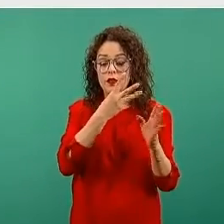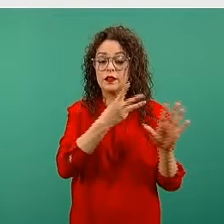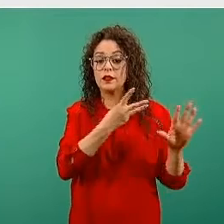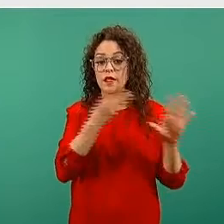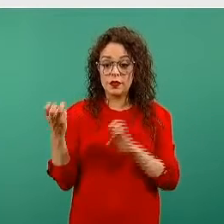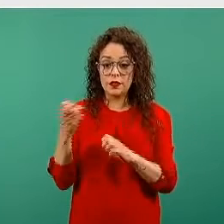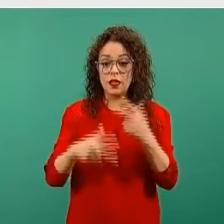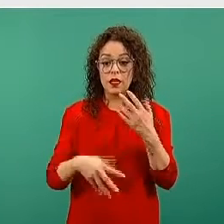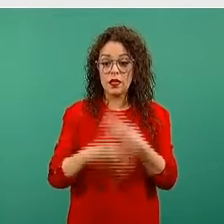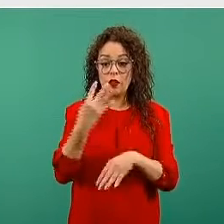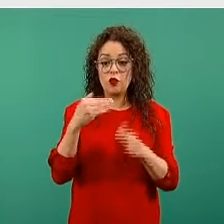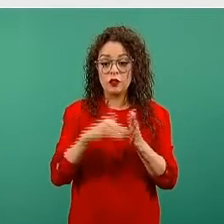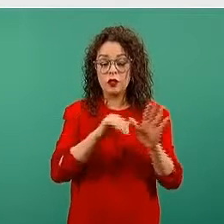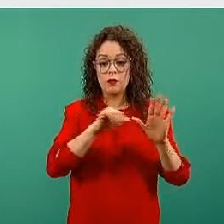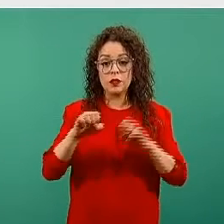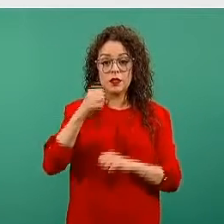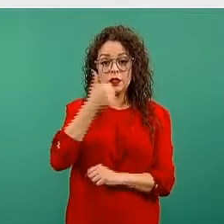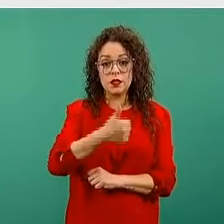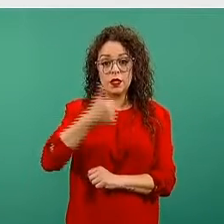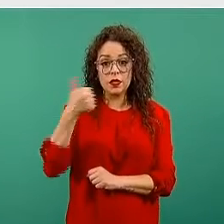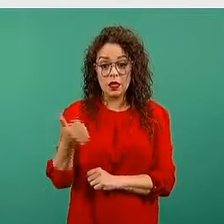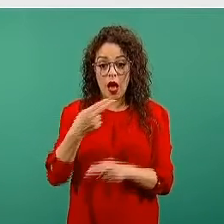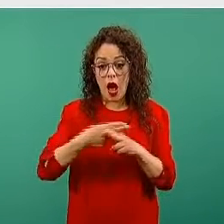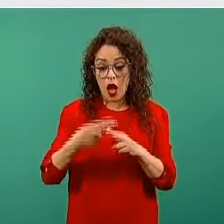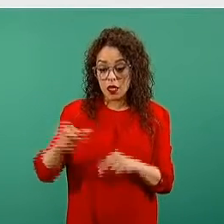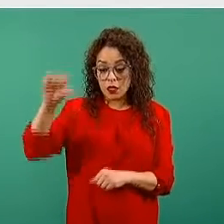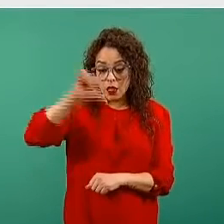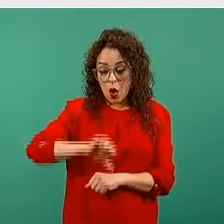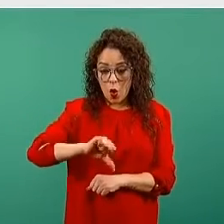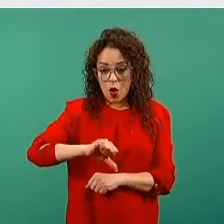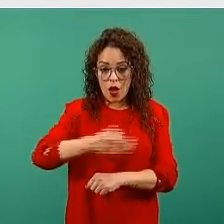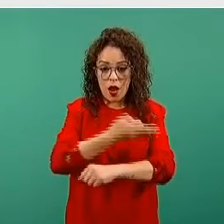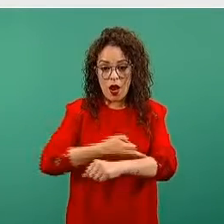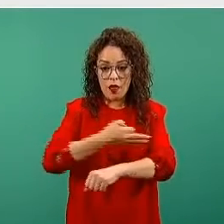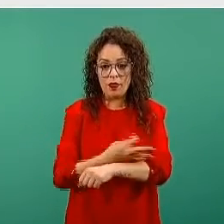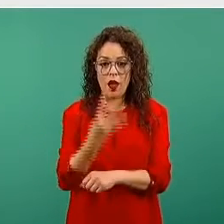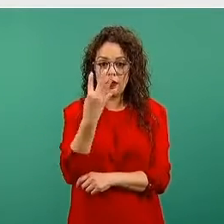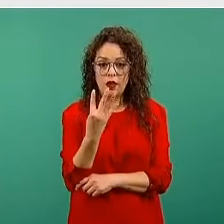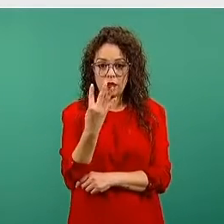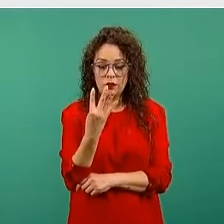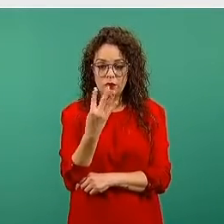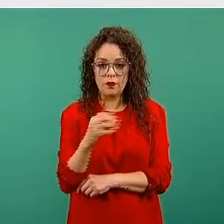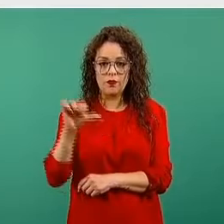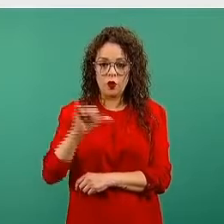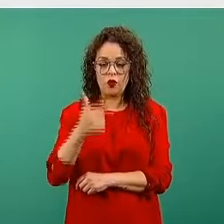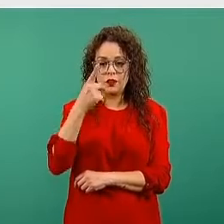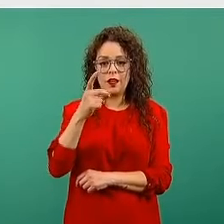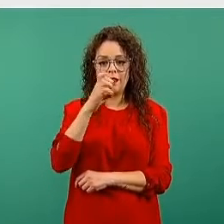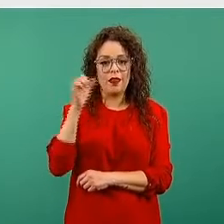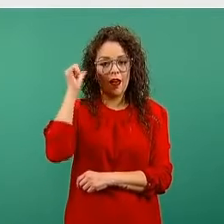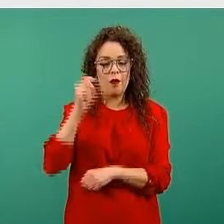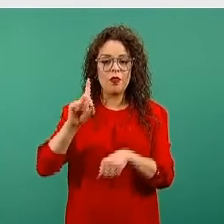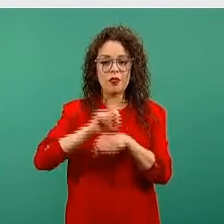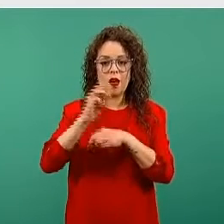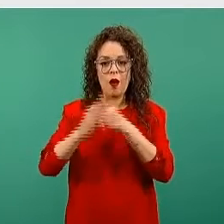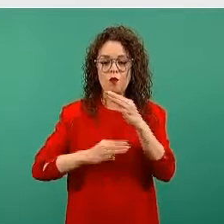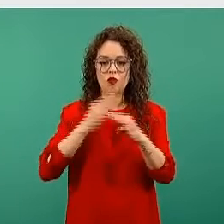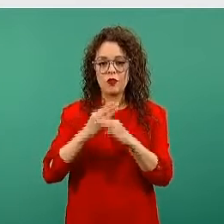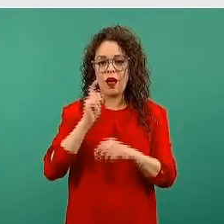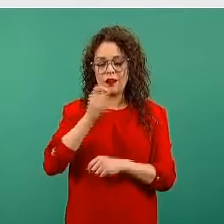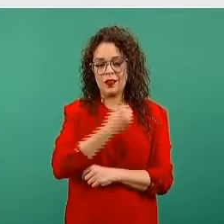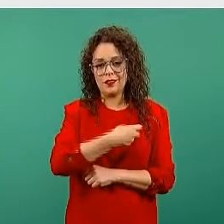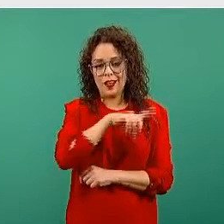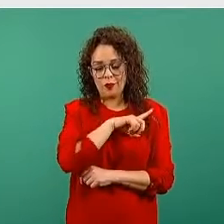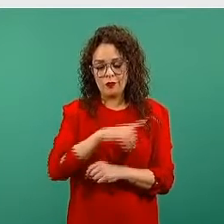314.666 hasta las 4 de la tarde de hoy, 7 de abril, Día Mundial de la Salud. Les recuerdo